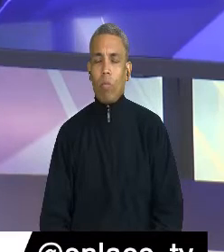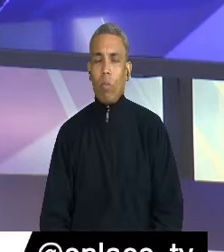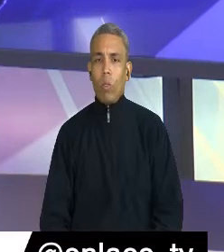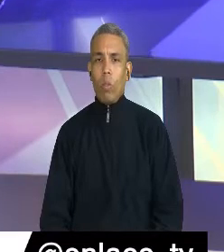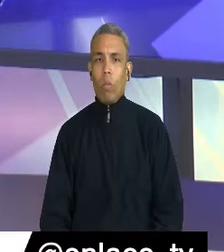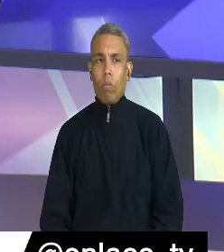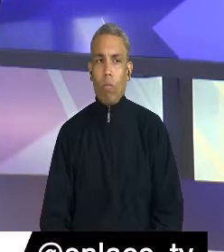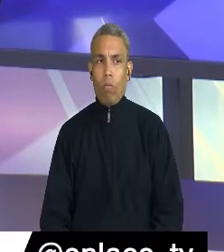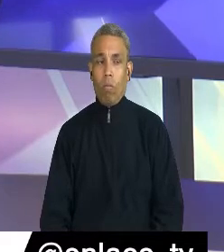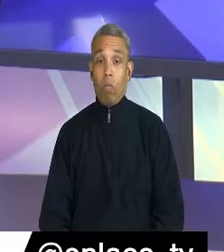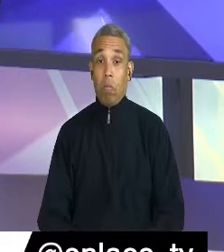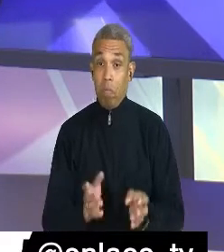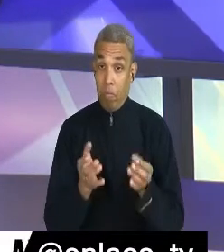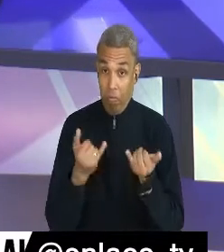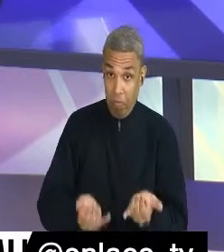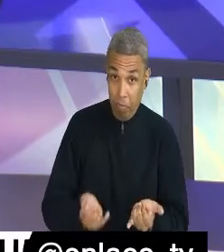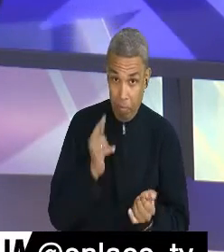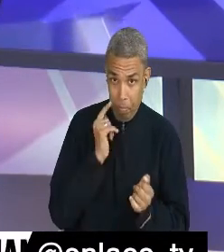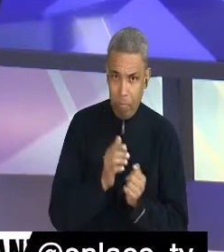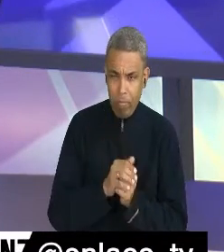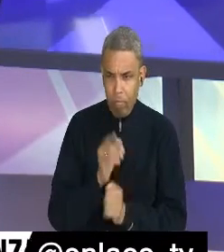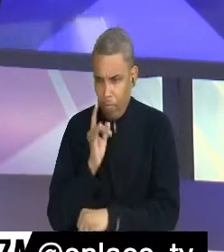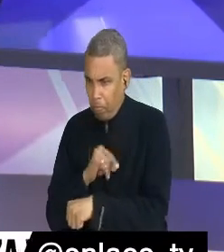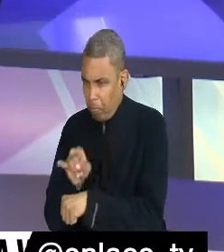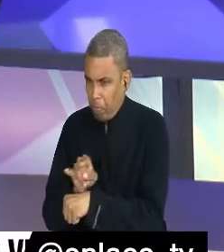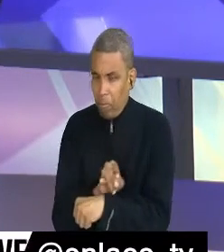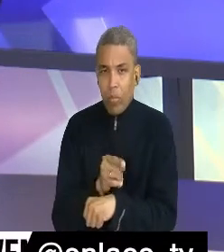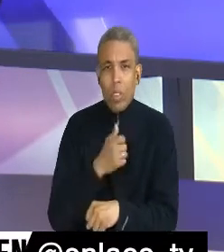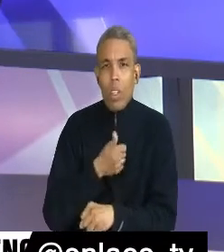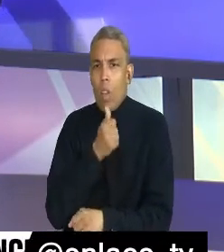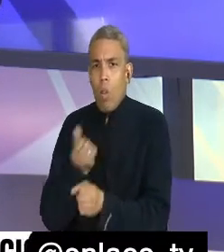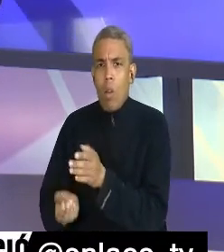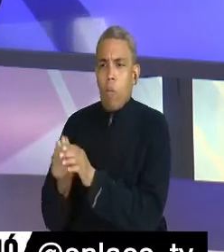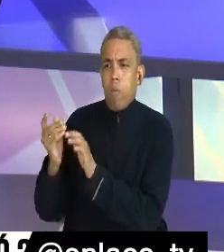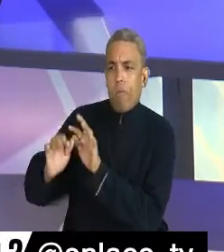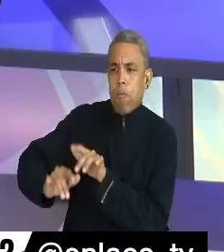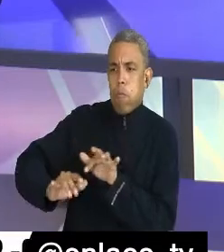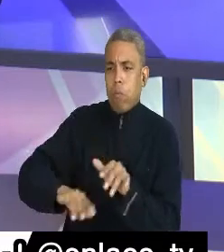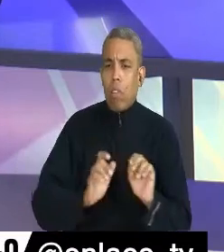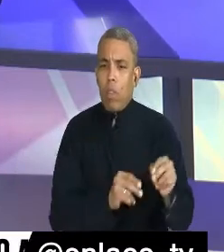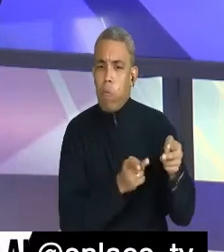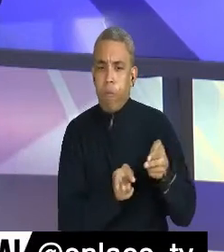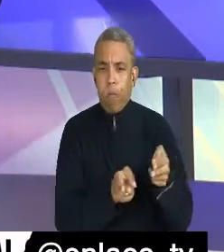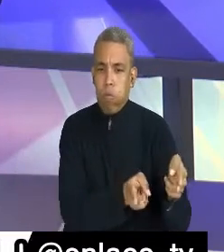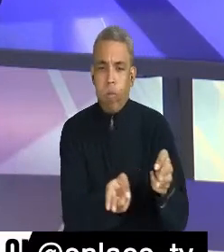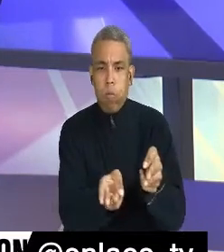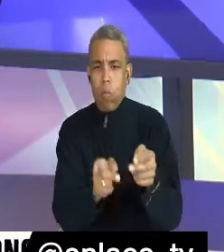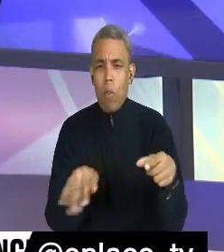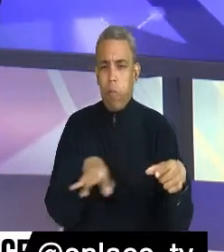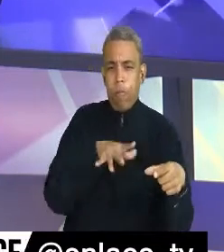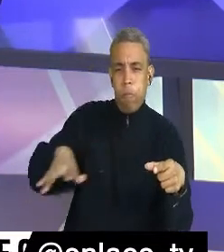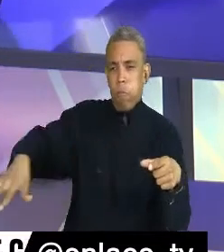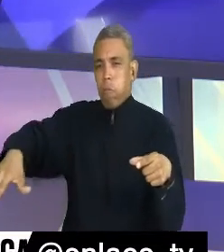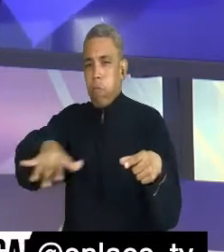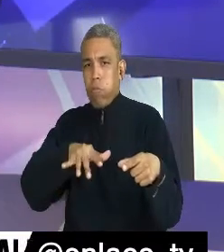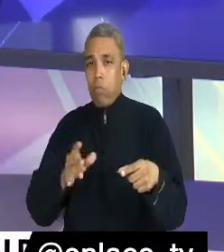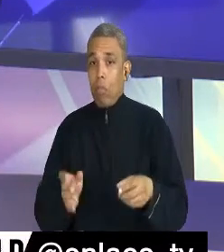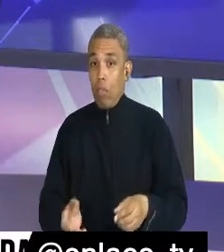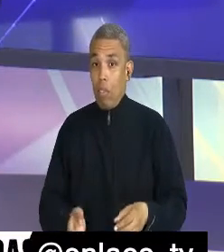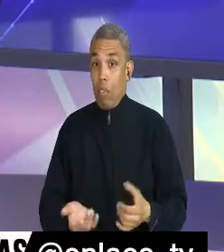se está realizando un seguimiento de los diferentes afluentes de la ciudad basados en el proyecto de mantenimiento y optimización a las plantas de tratamiento